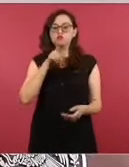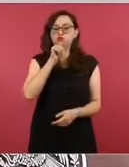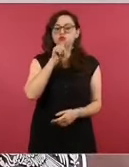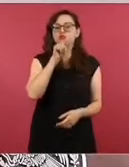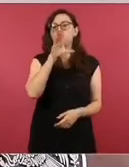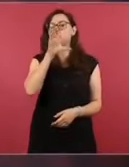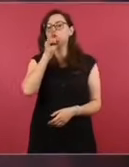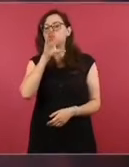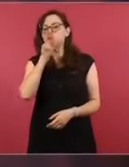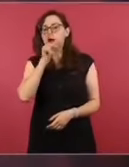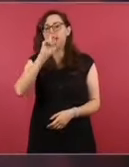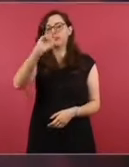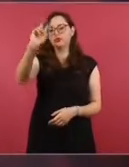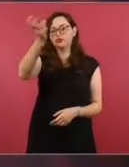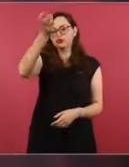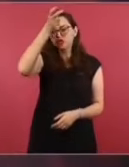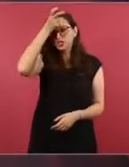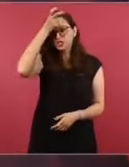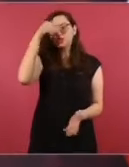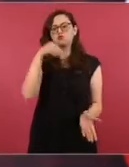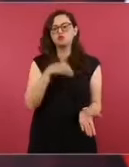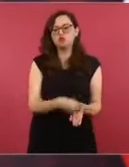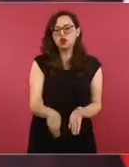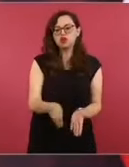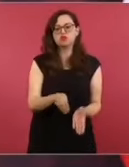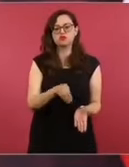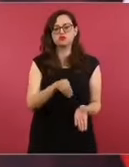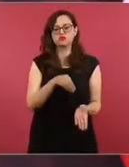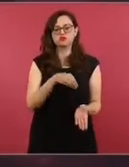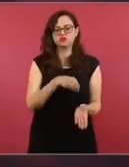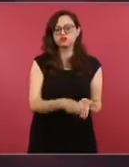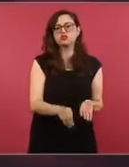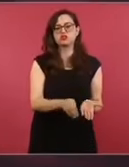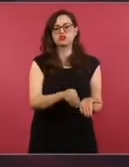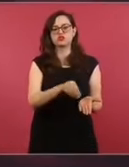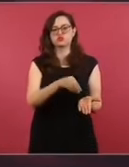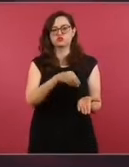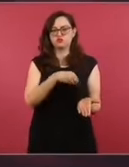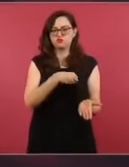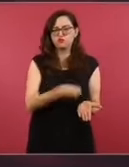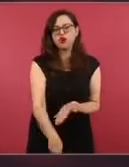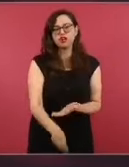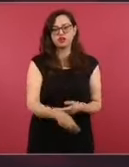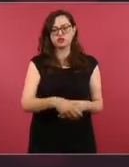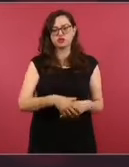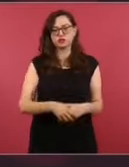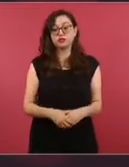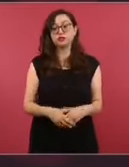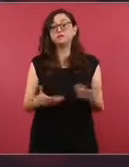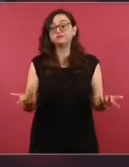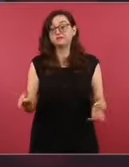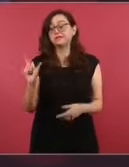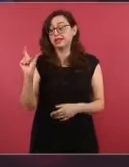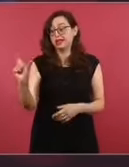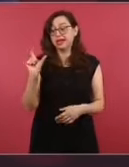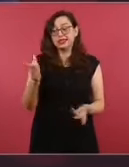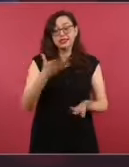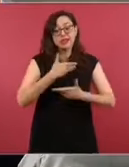borregos, puercos, cochinos, marranos y las tarjetas y dinero en